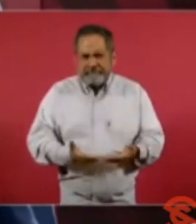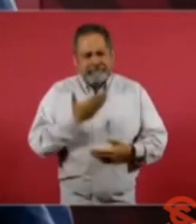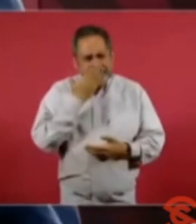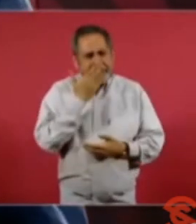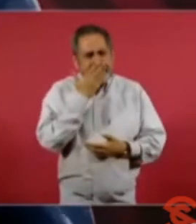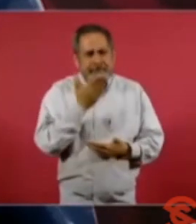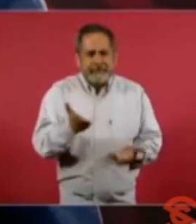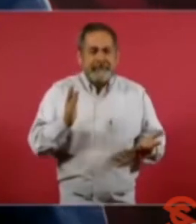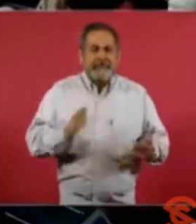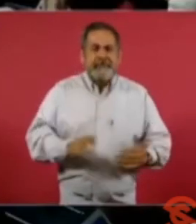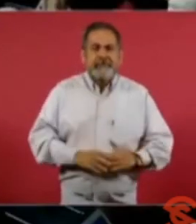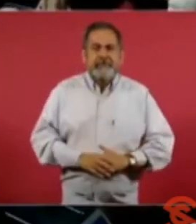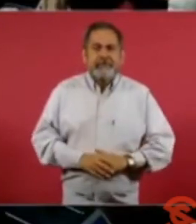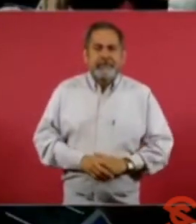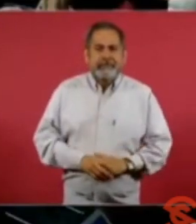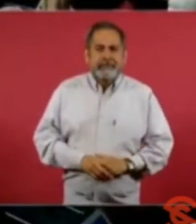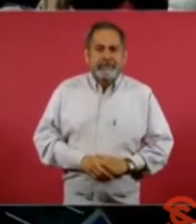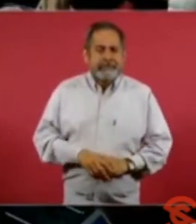amigos